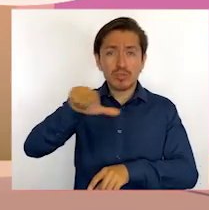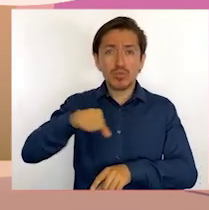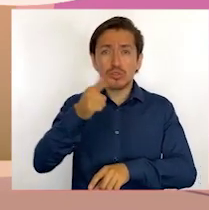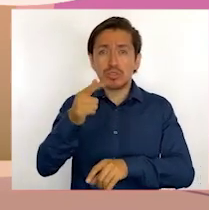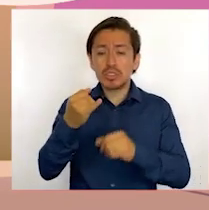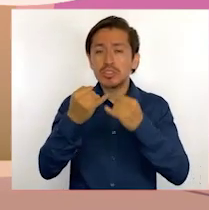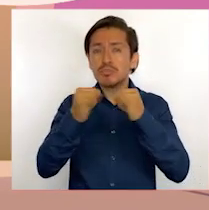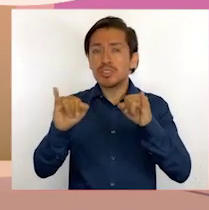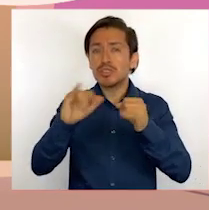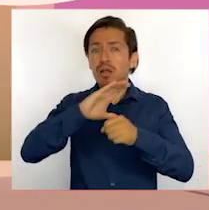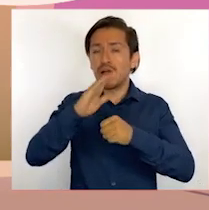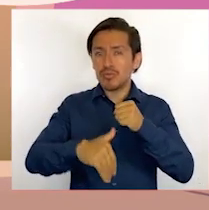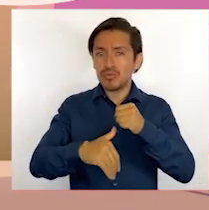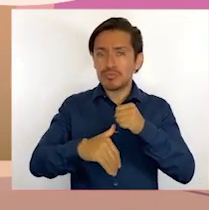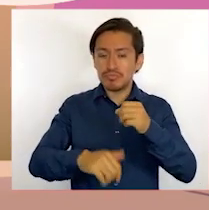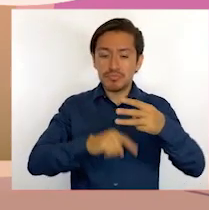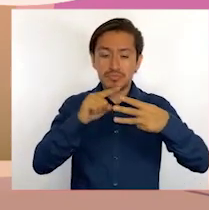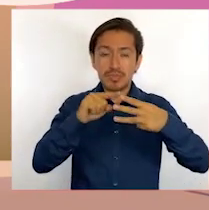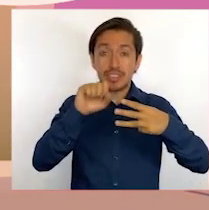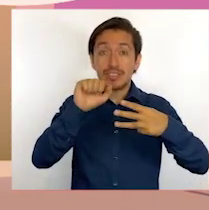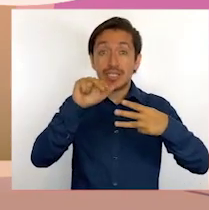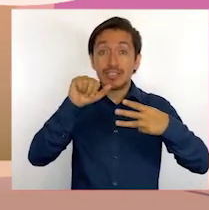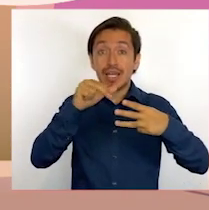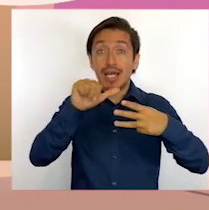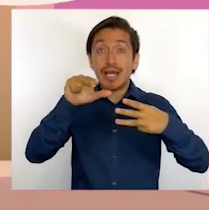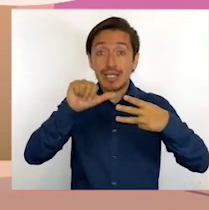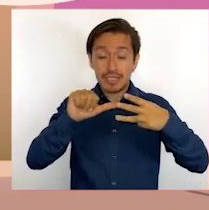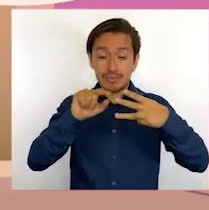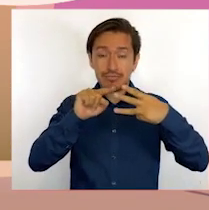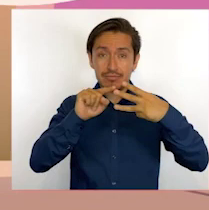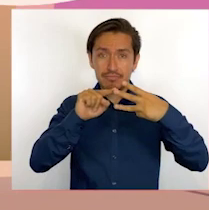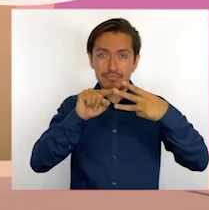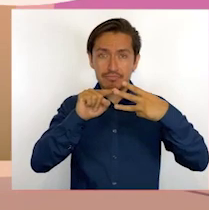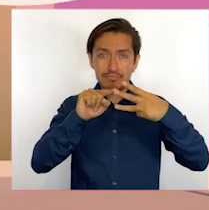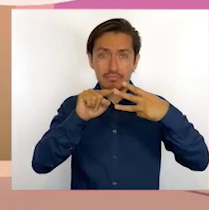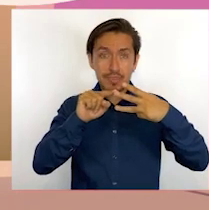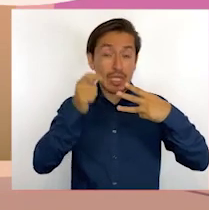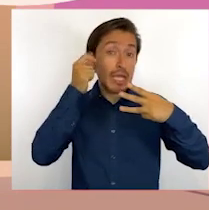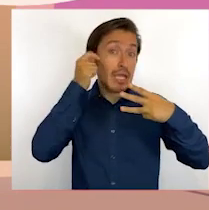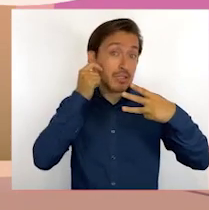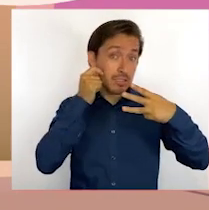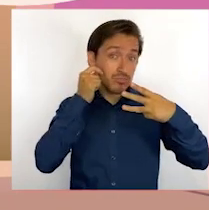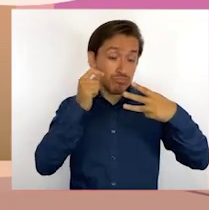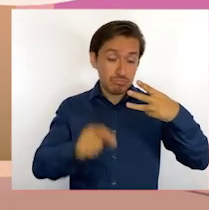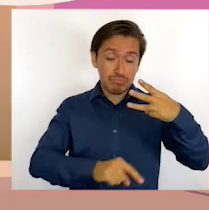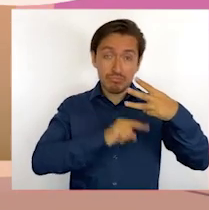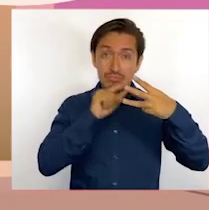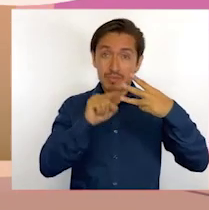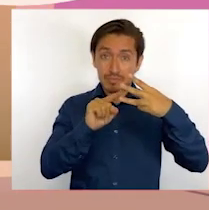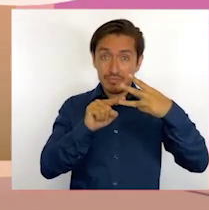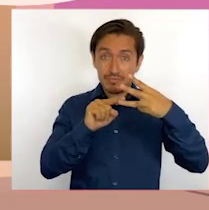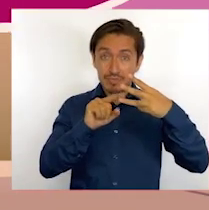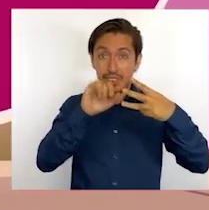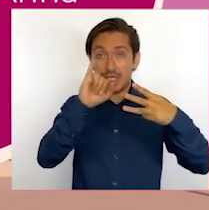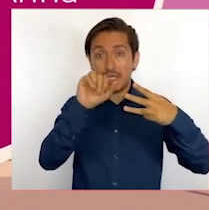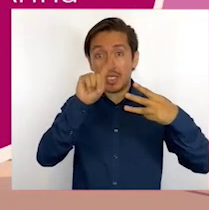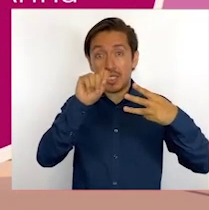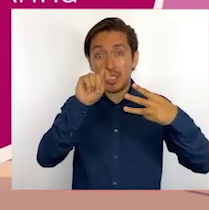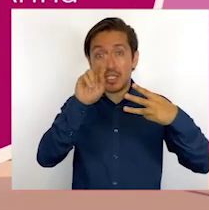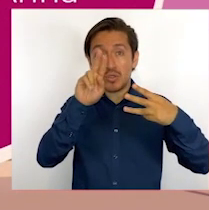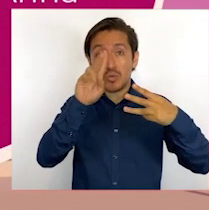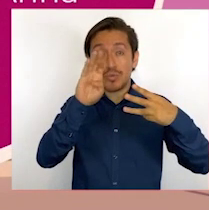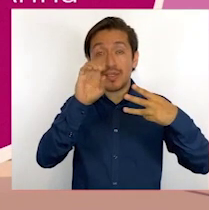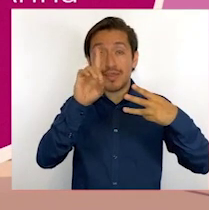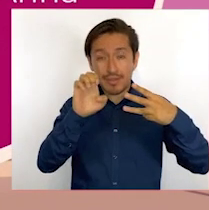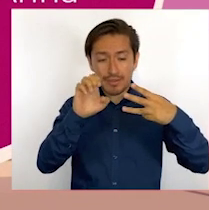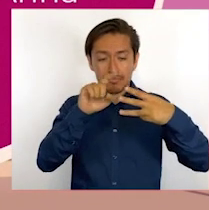A. Antonio López de Santa Anna. B. Vicente Guerrero. C. Agustín